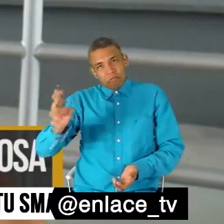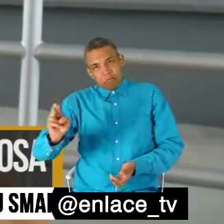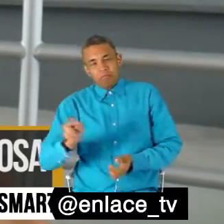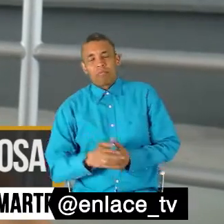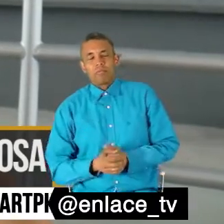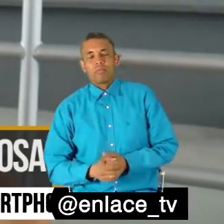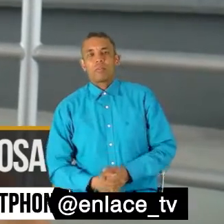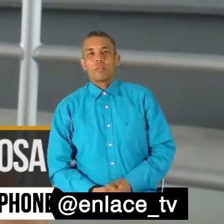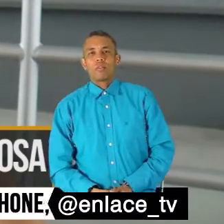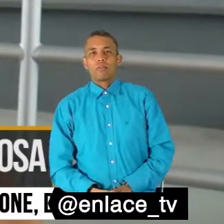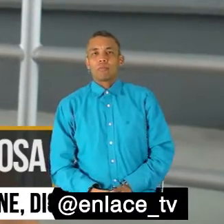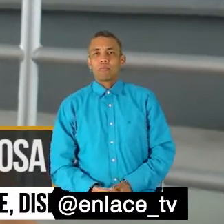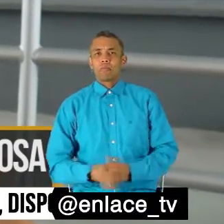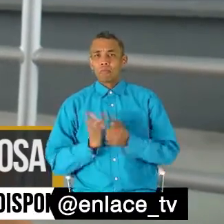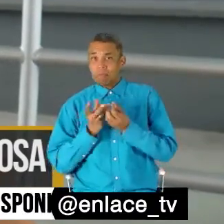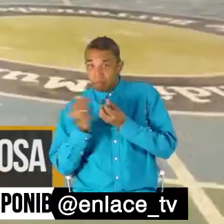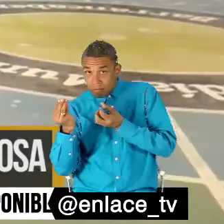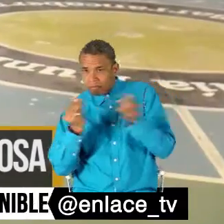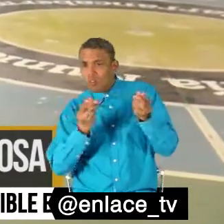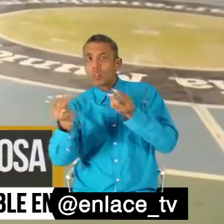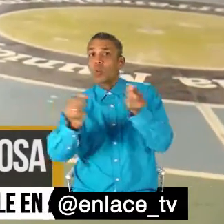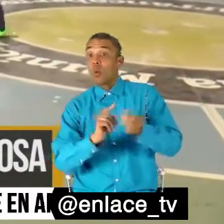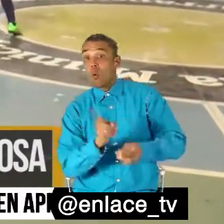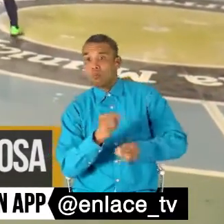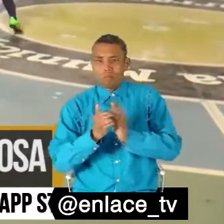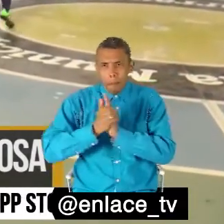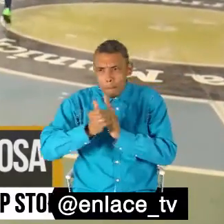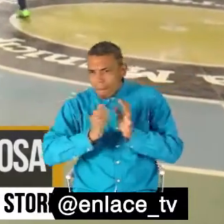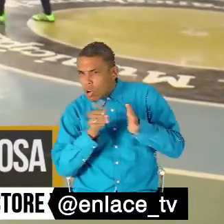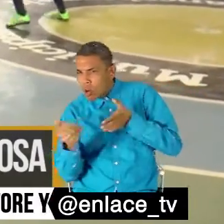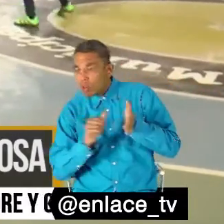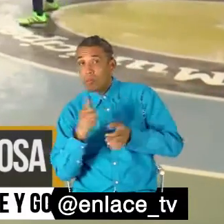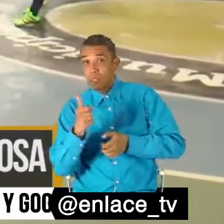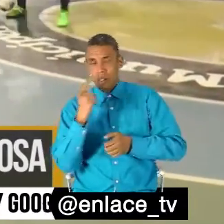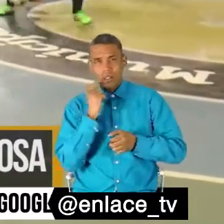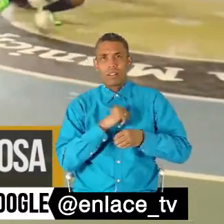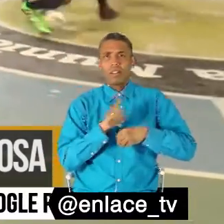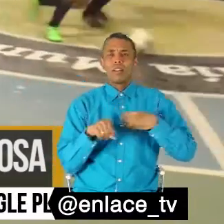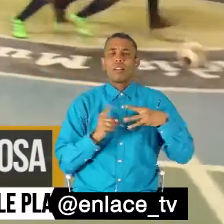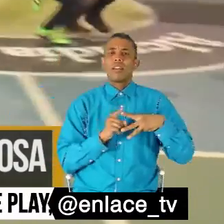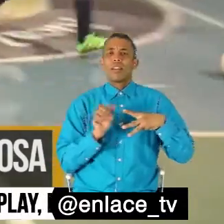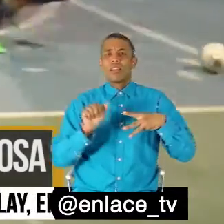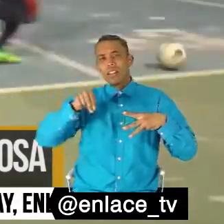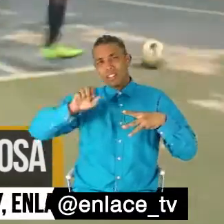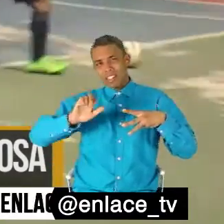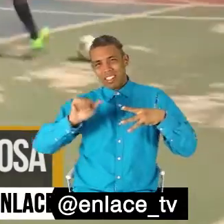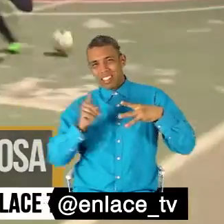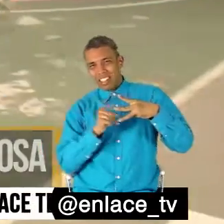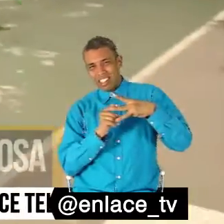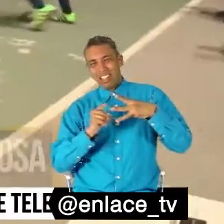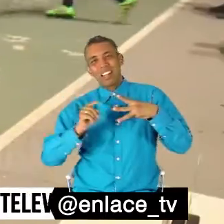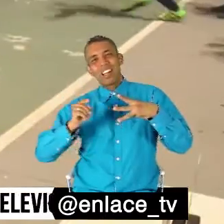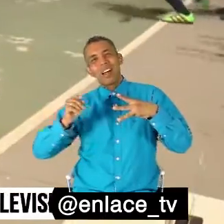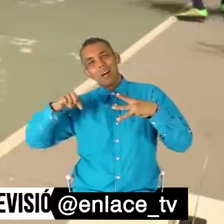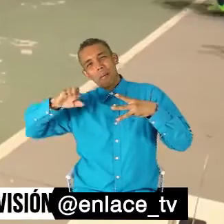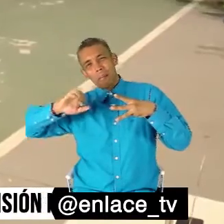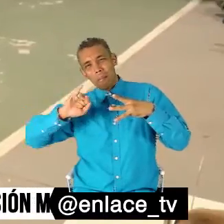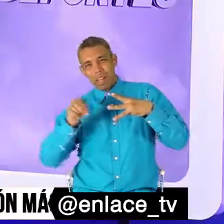destacado, son equipos que van muy bien en la tabla. Amigos del Deporte, Combo Enanías y equipo de Spain ocupan los primeros puestos en la